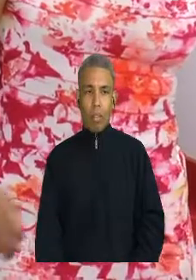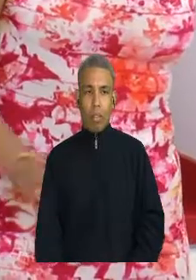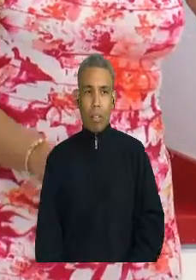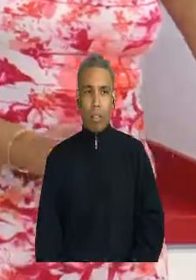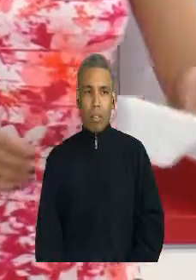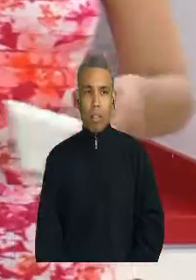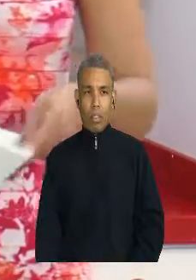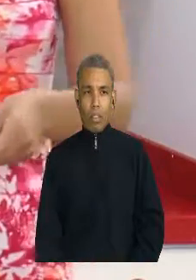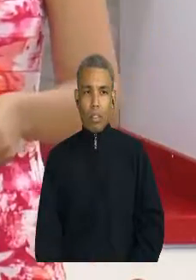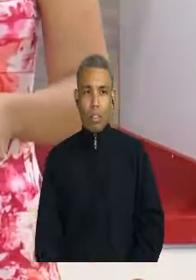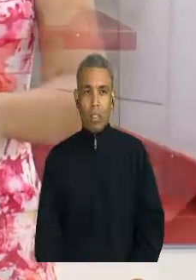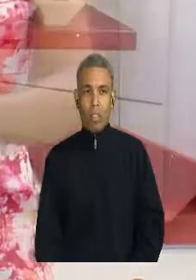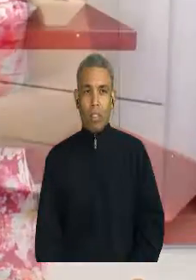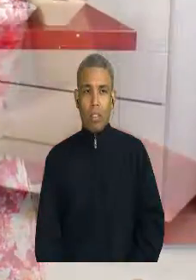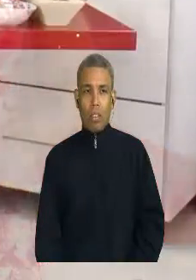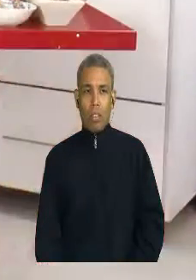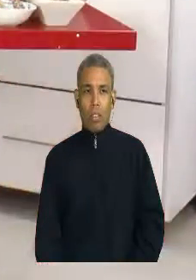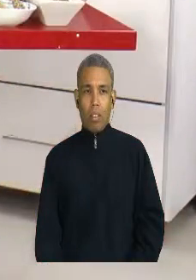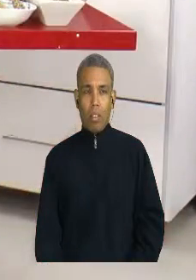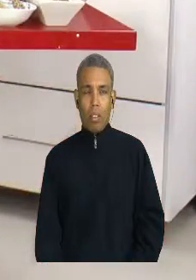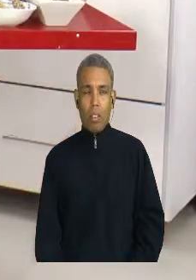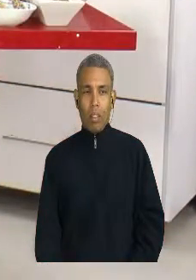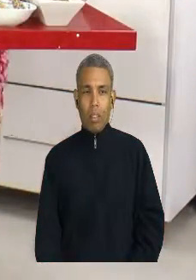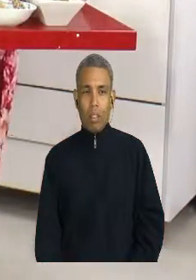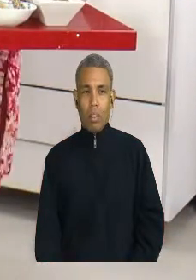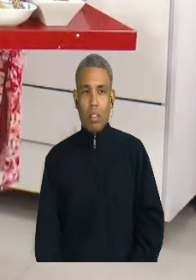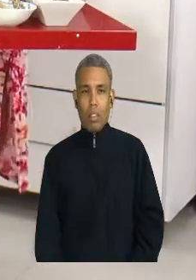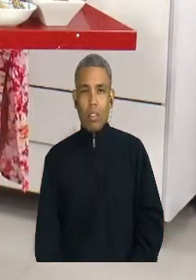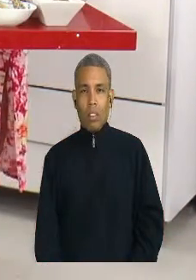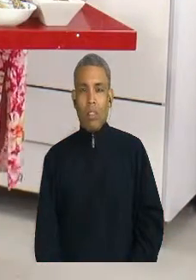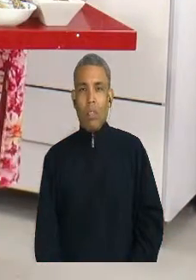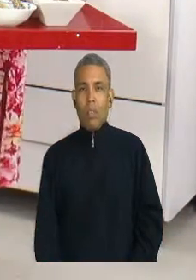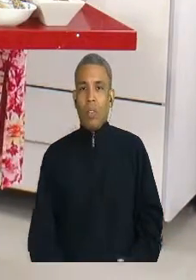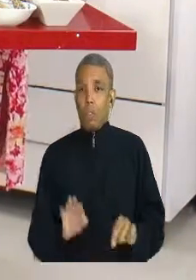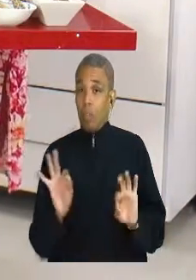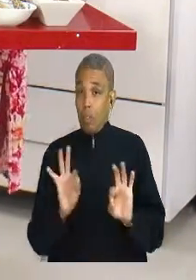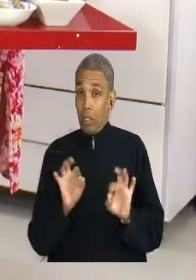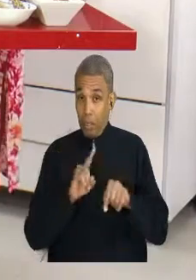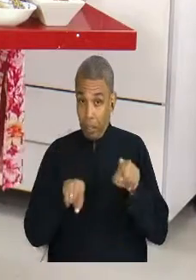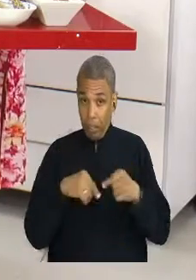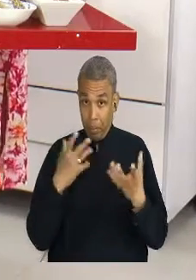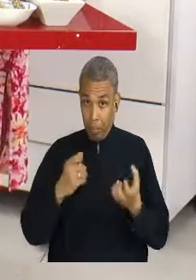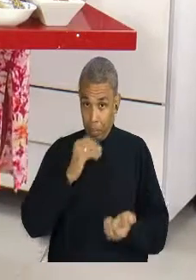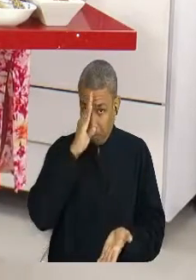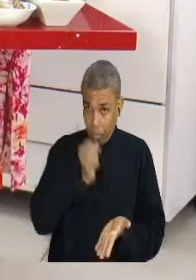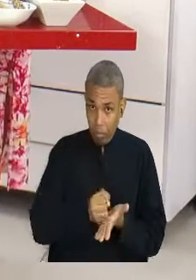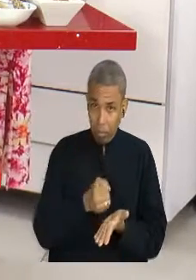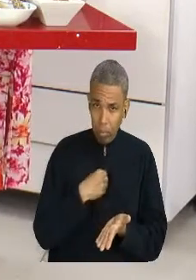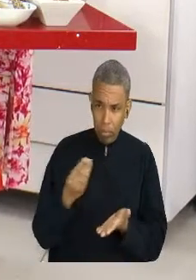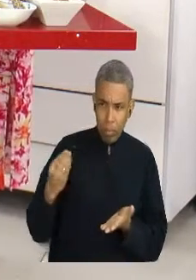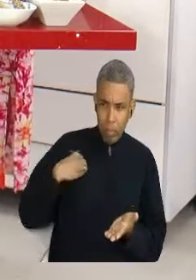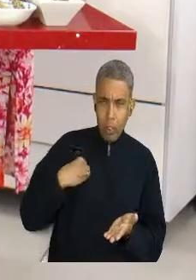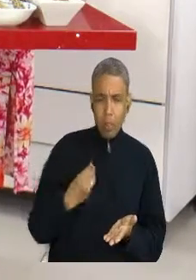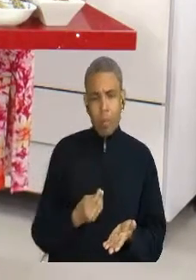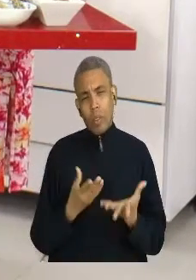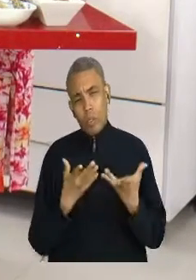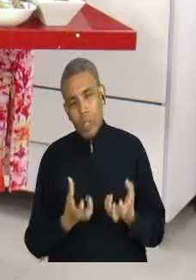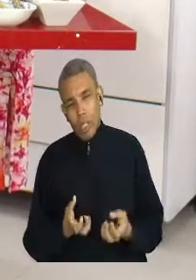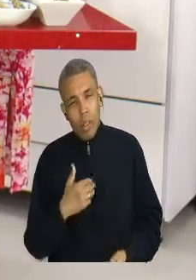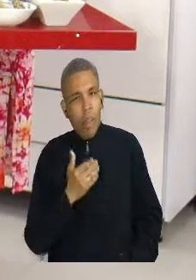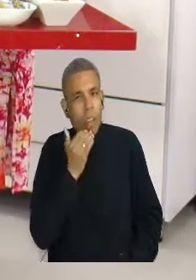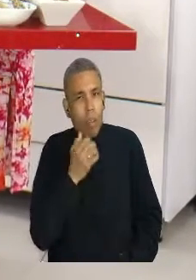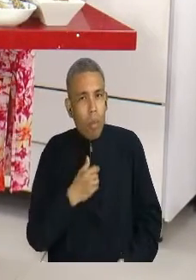pronto de que alguien nos llame y nos diga, quiero que nos prepares tal cosa. Sí, algo que hagan ustedes en casa o quieran ver